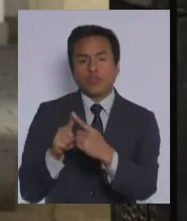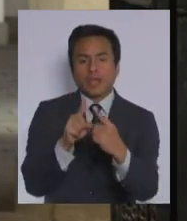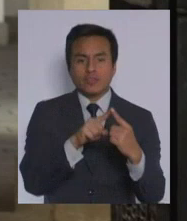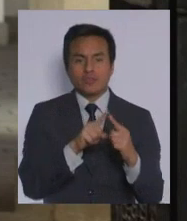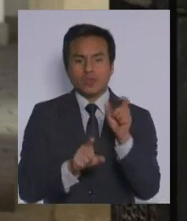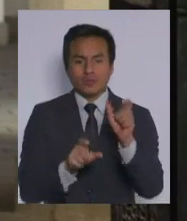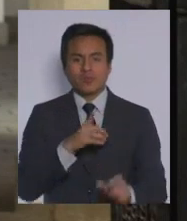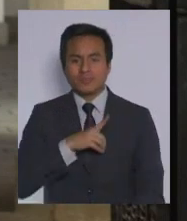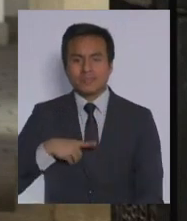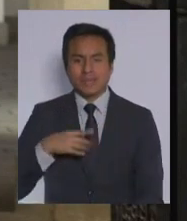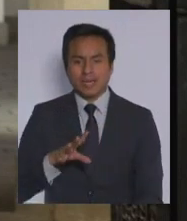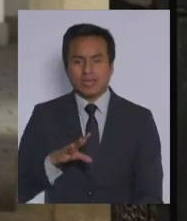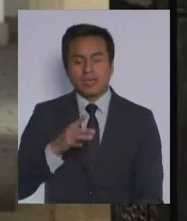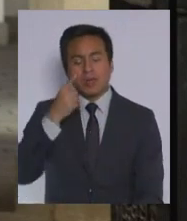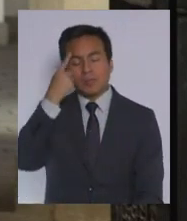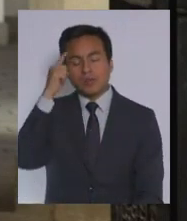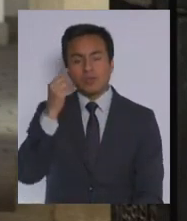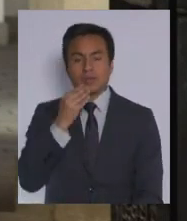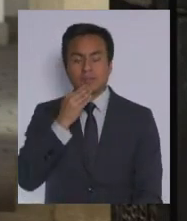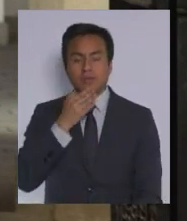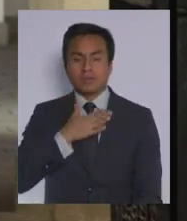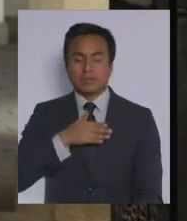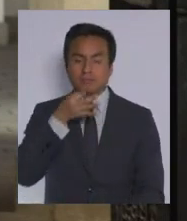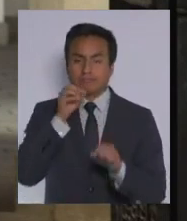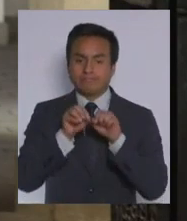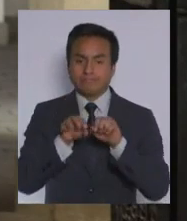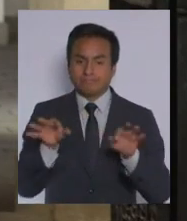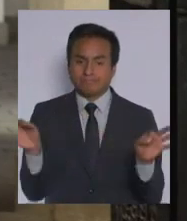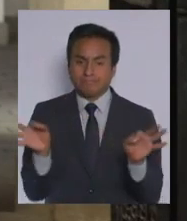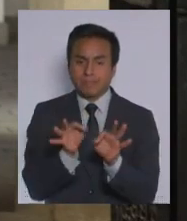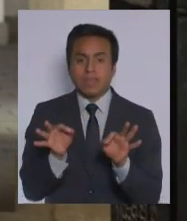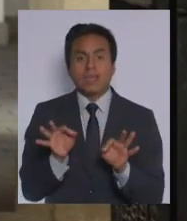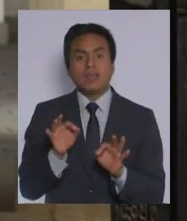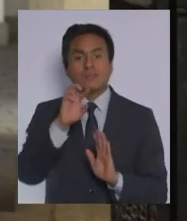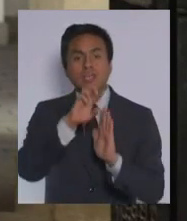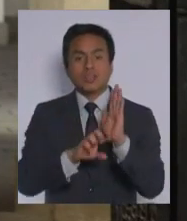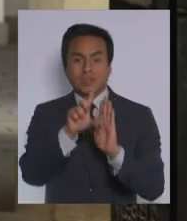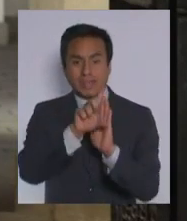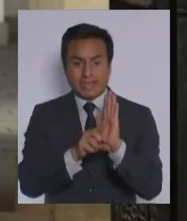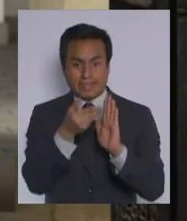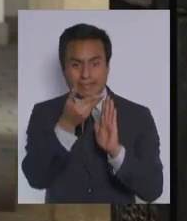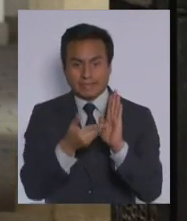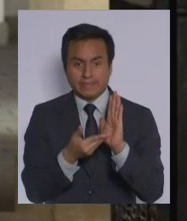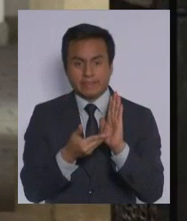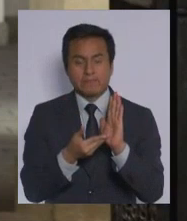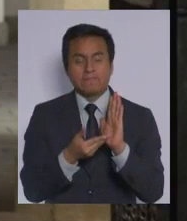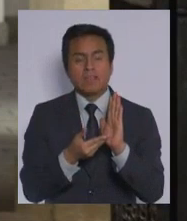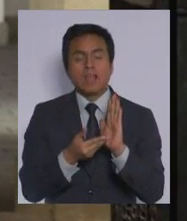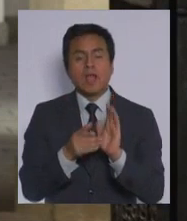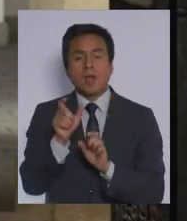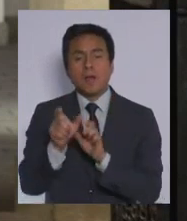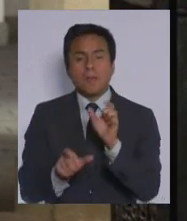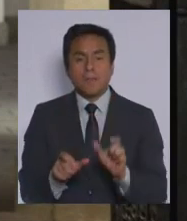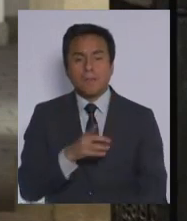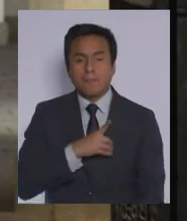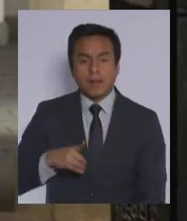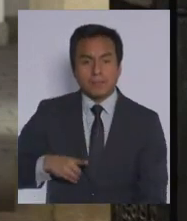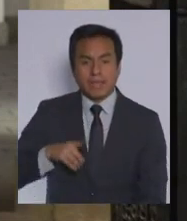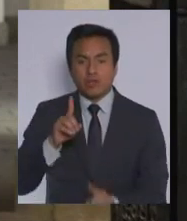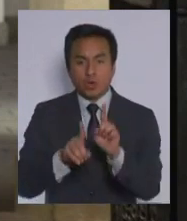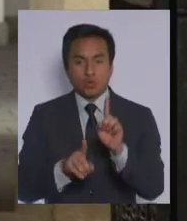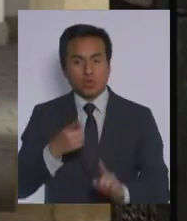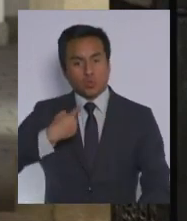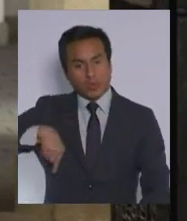pero también quiero transmitir que probablemente en este proyecto de ley nuestros parlamentarios que tuvieron la